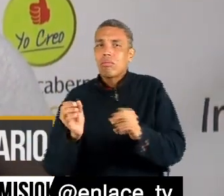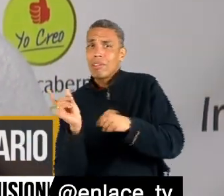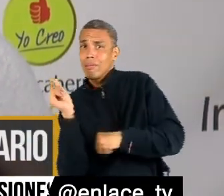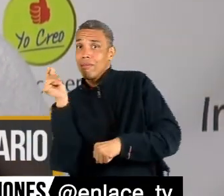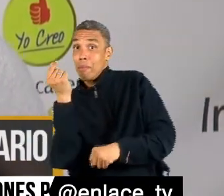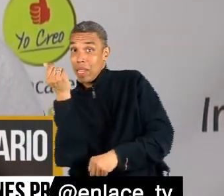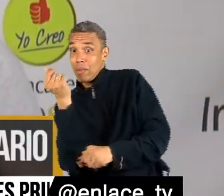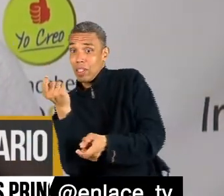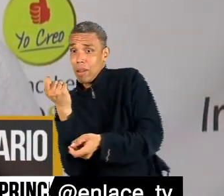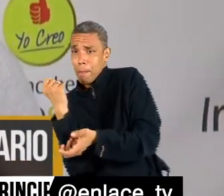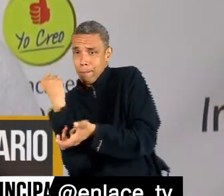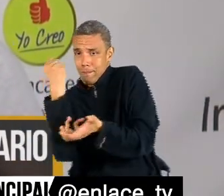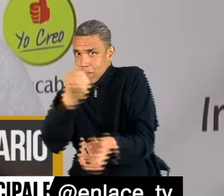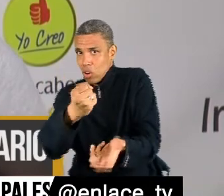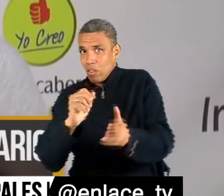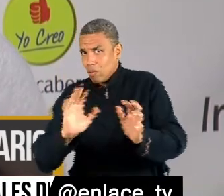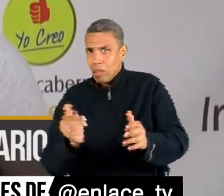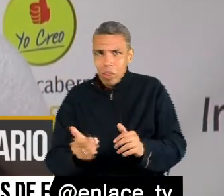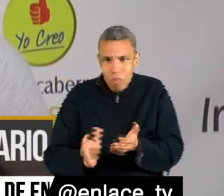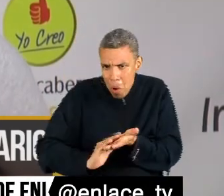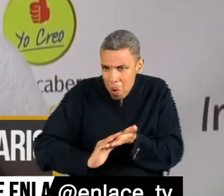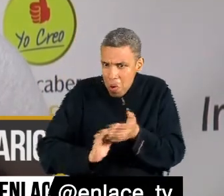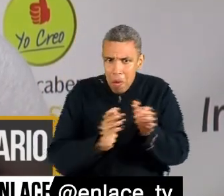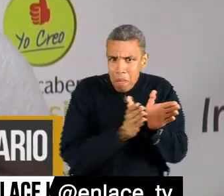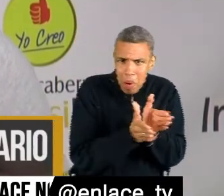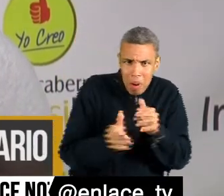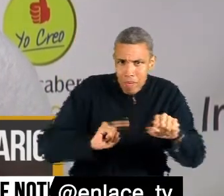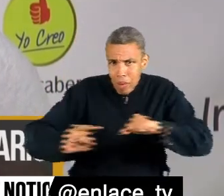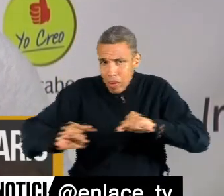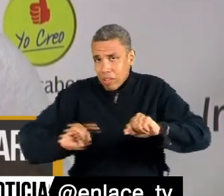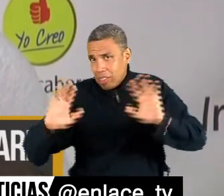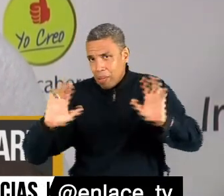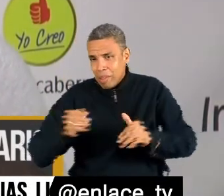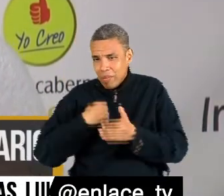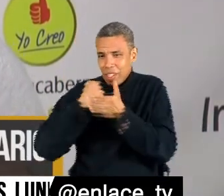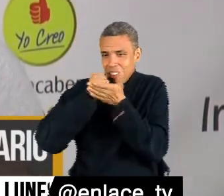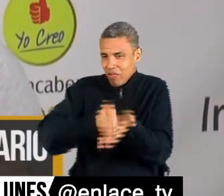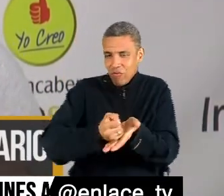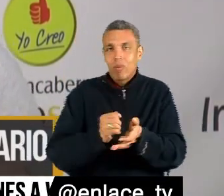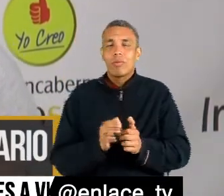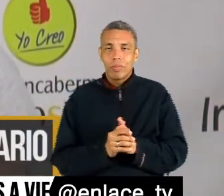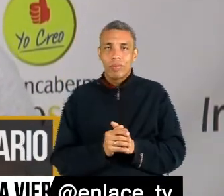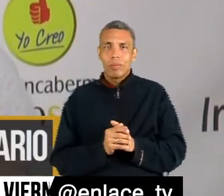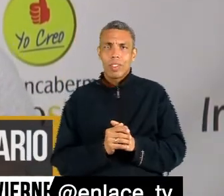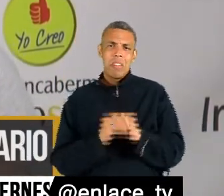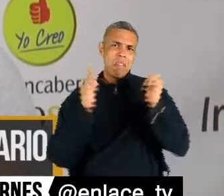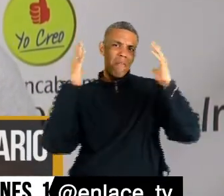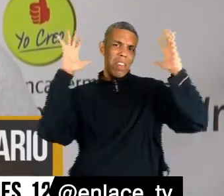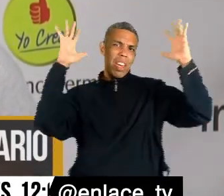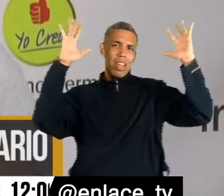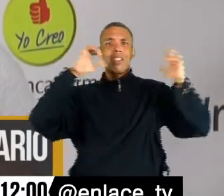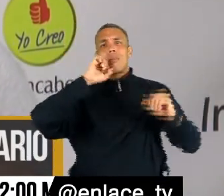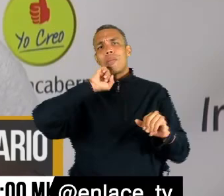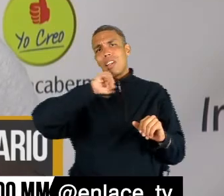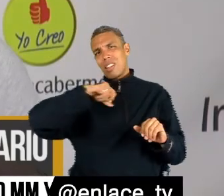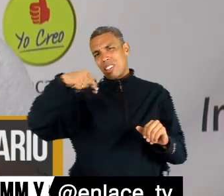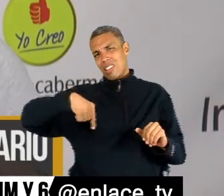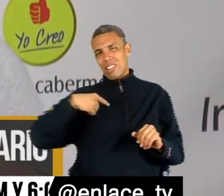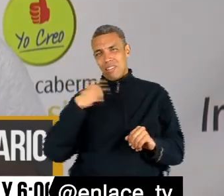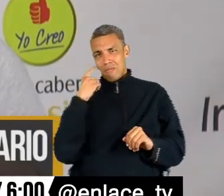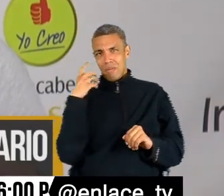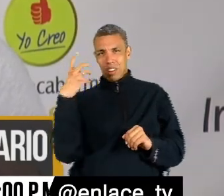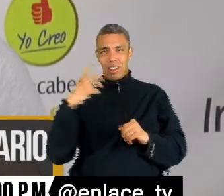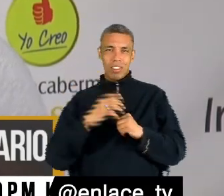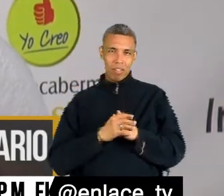económicamente en infraestructura para que sea un éxito estas fiestas de Barranca Bermeja. Yo creo que es hora de que en Barranca Bermeja